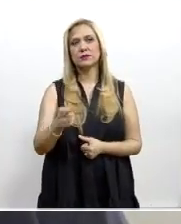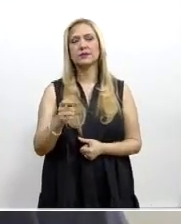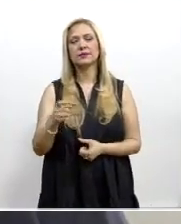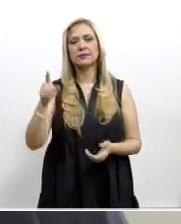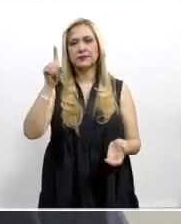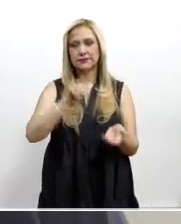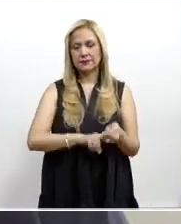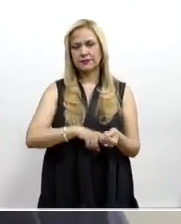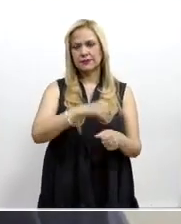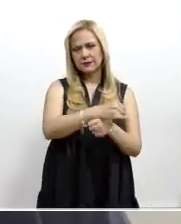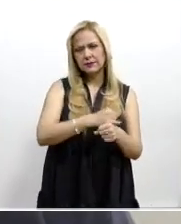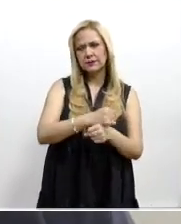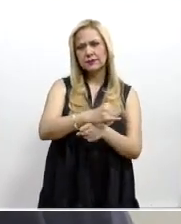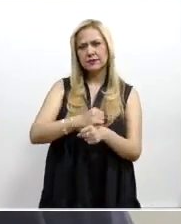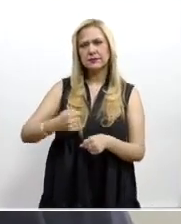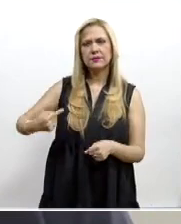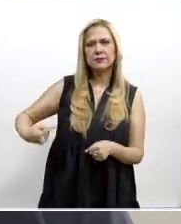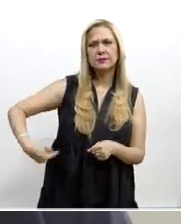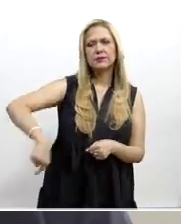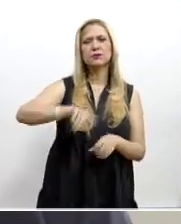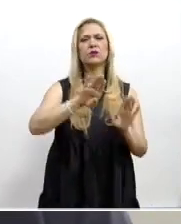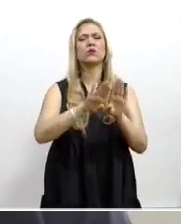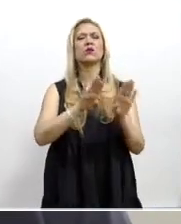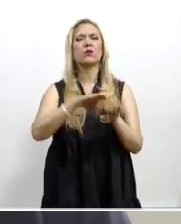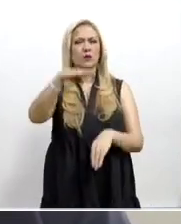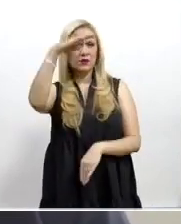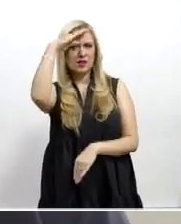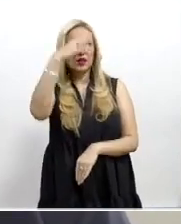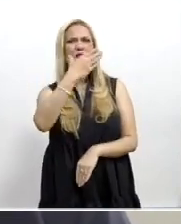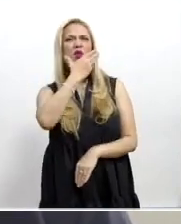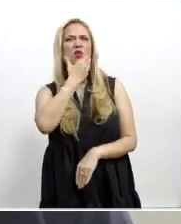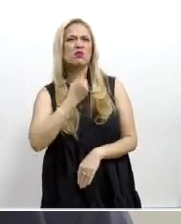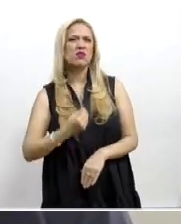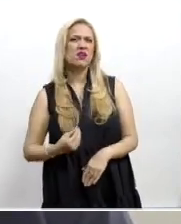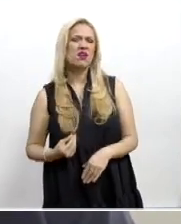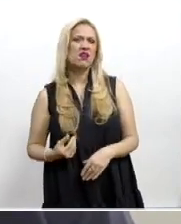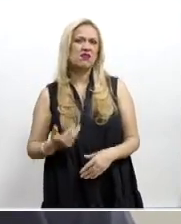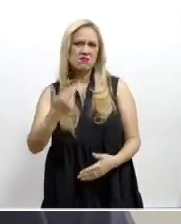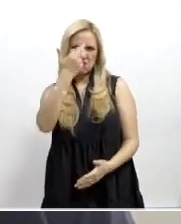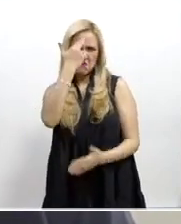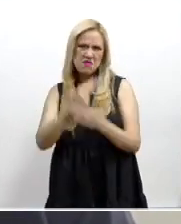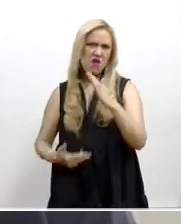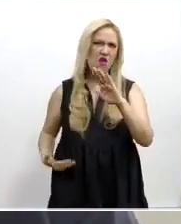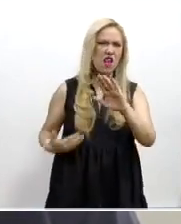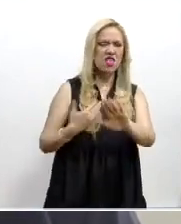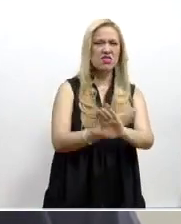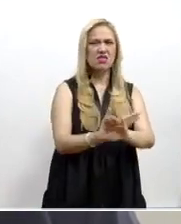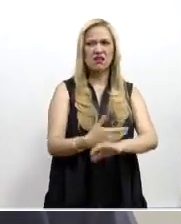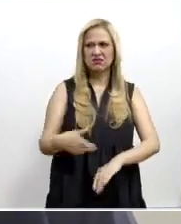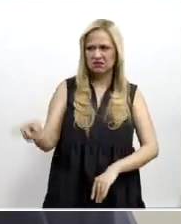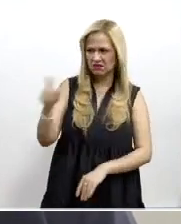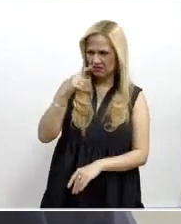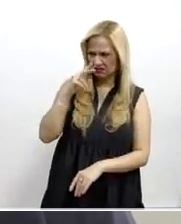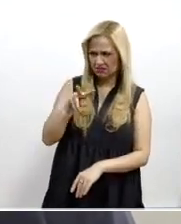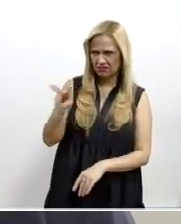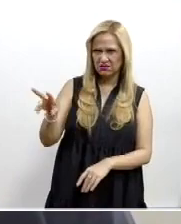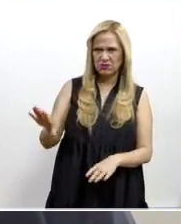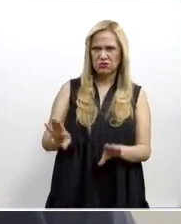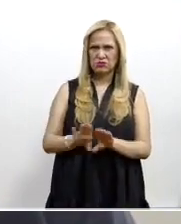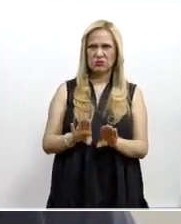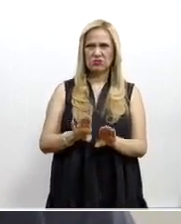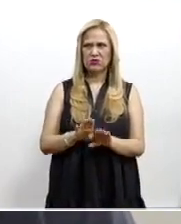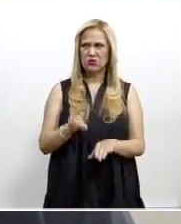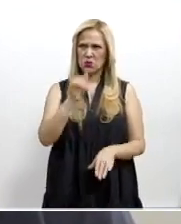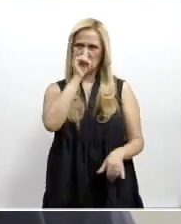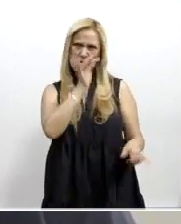las investigaciones sobre las masculinidades violentas me ha llevado a entender cómo en algunos municipios de Tlaxcala